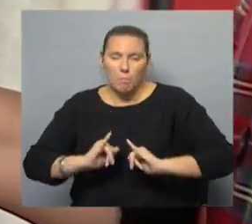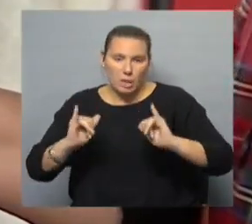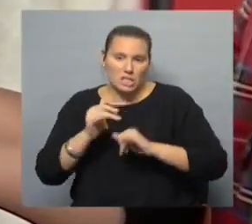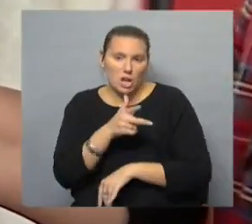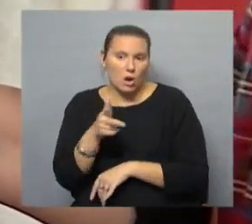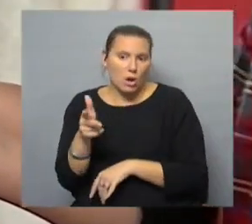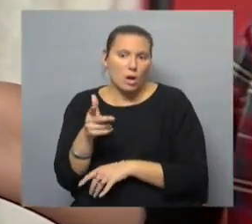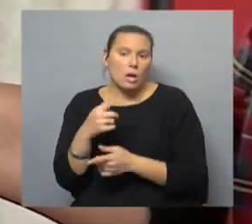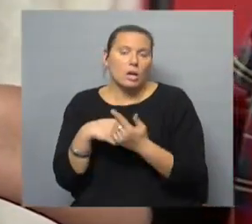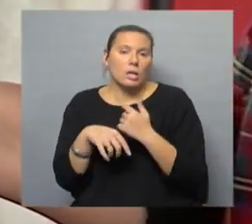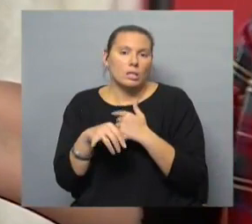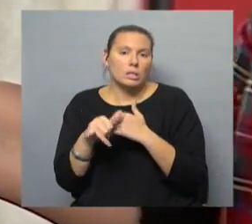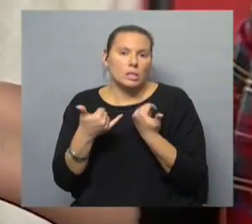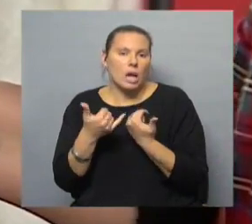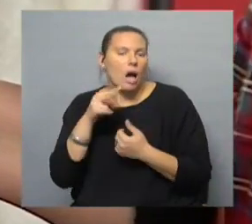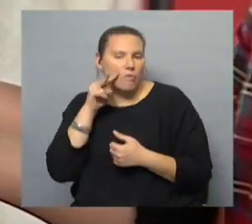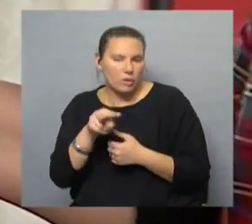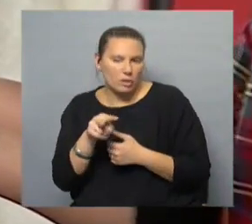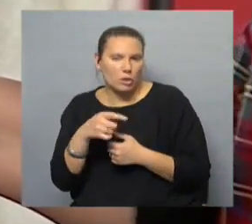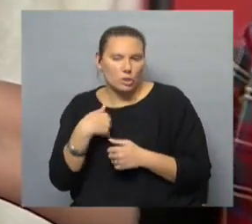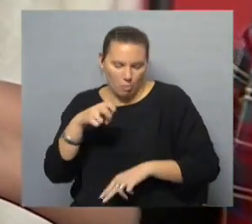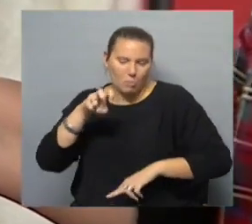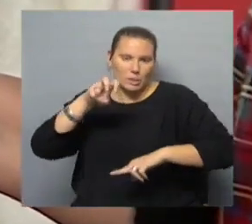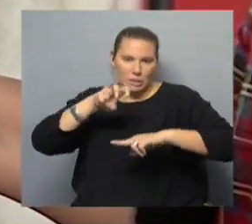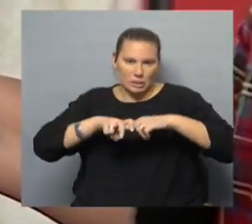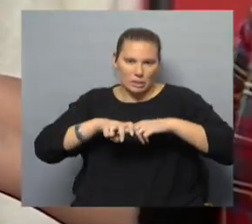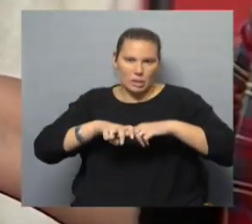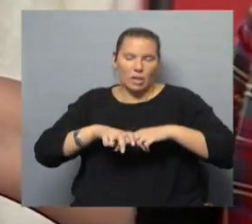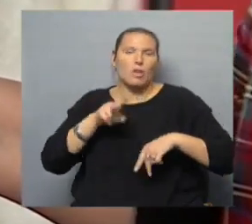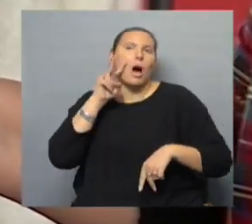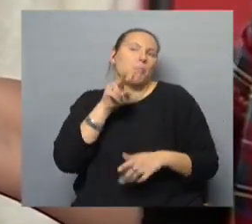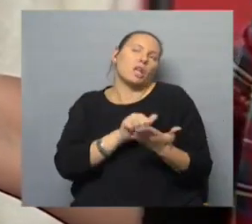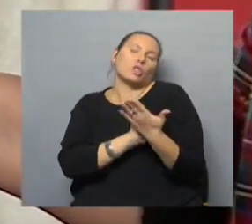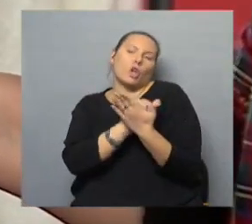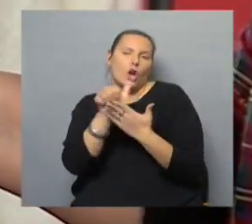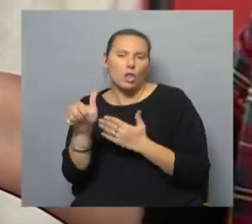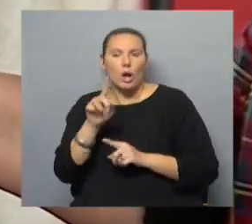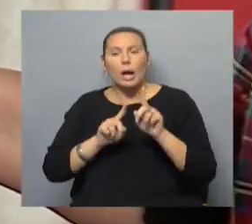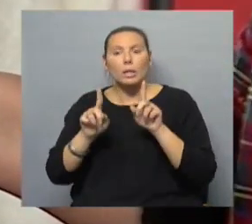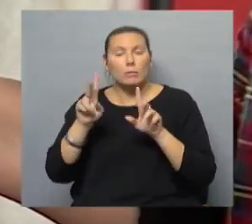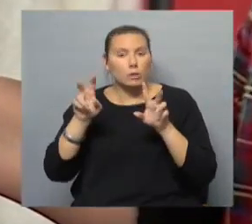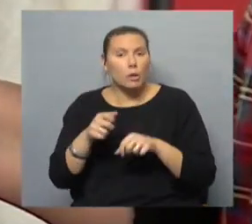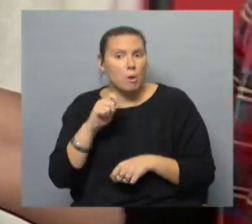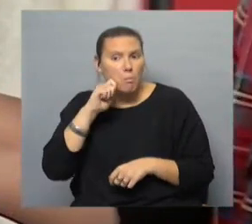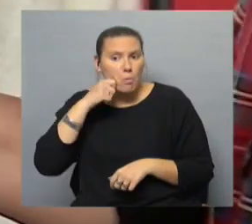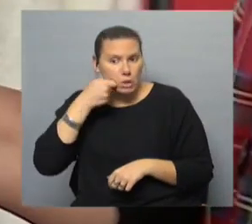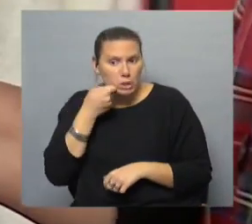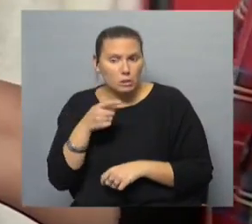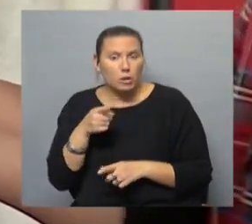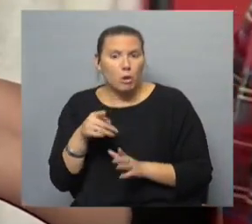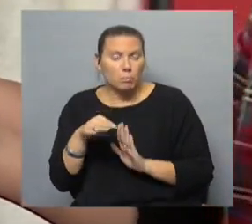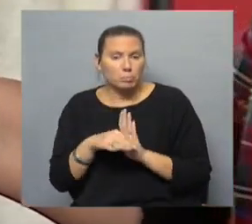que ya lo estuvimos viendo. Yo me he sentado así, a hacerme panzadas, porque hay contenidos increíbles en Paseo